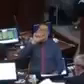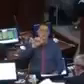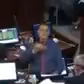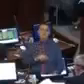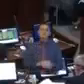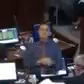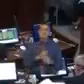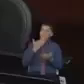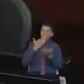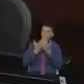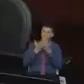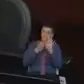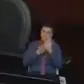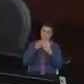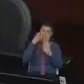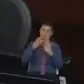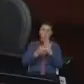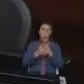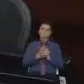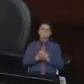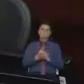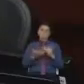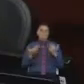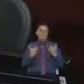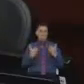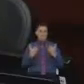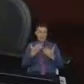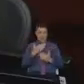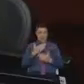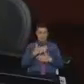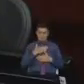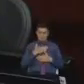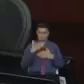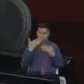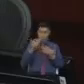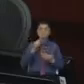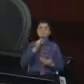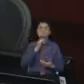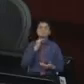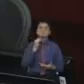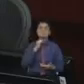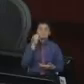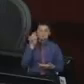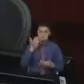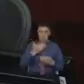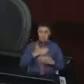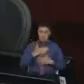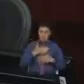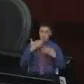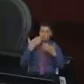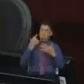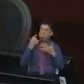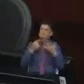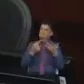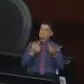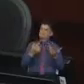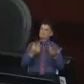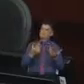Presidente, yo no tengo por qué felicitar al sacerdote Francisco de Rux,